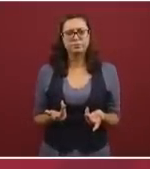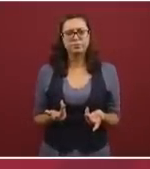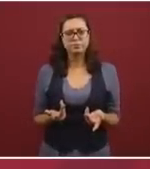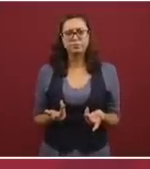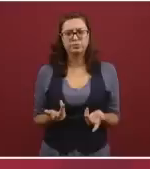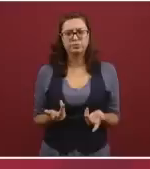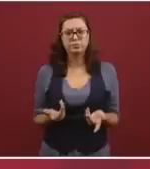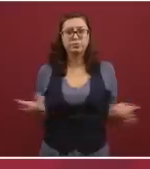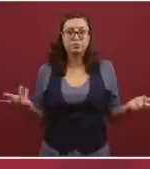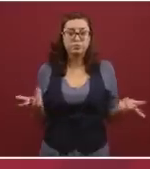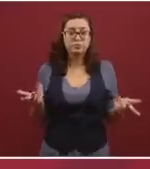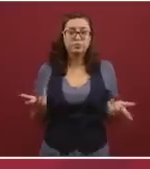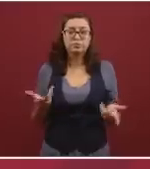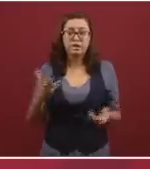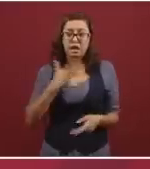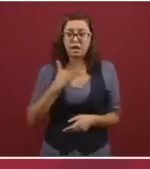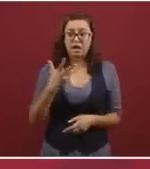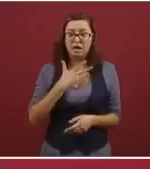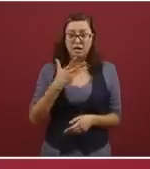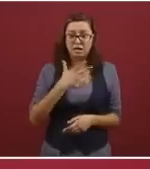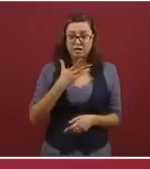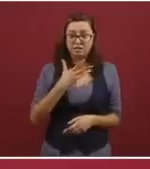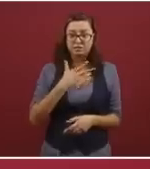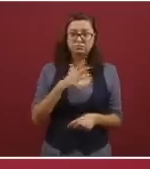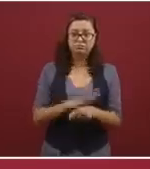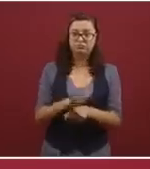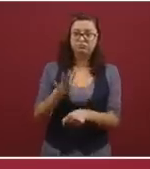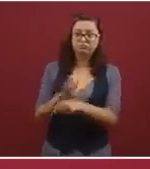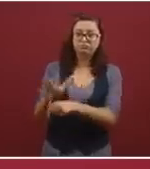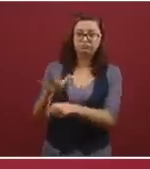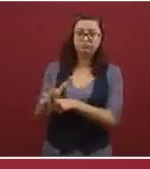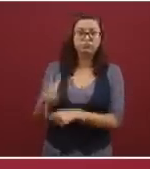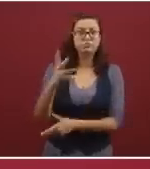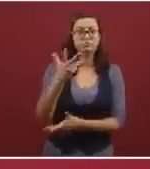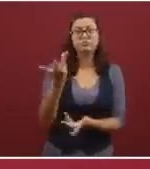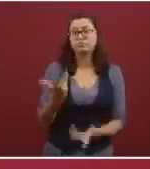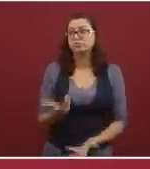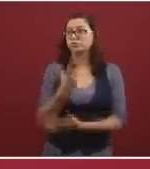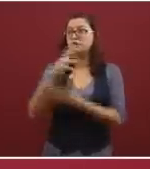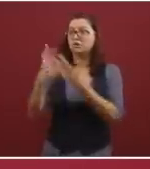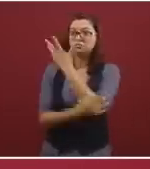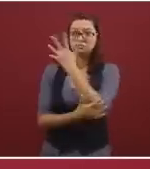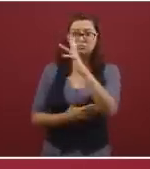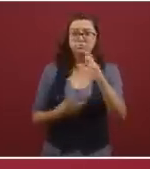estos recursos naturales gracias a la naturaleza.